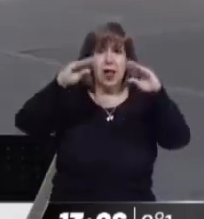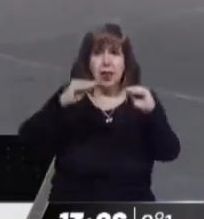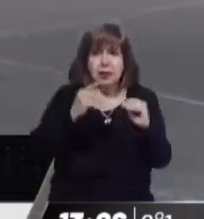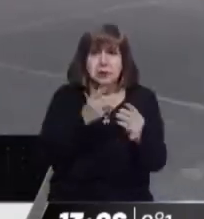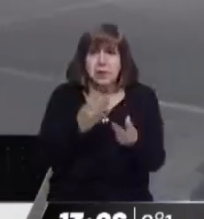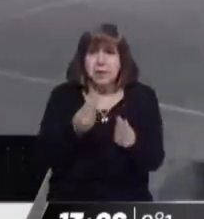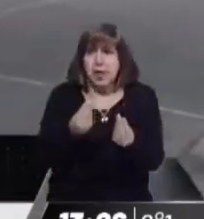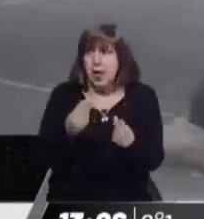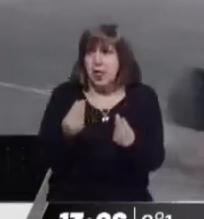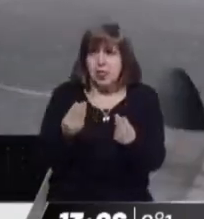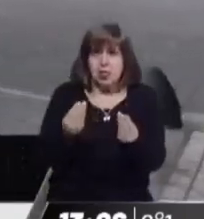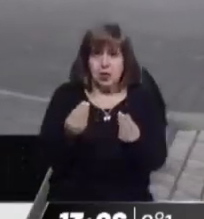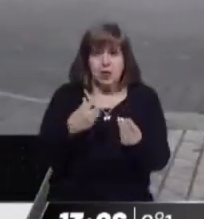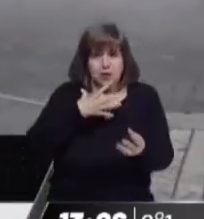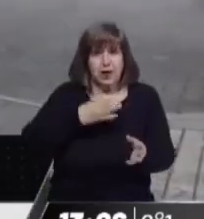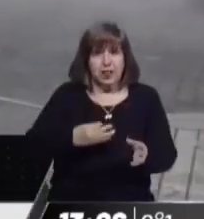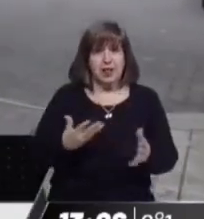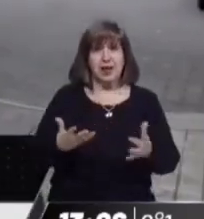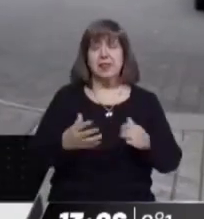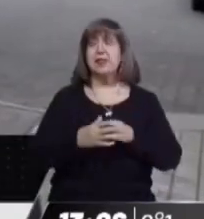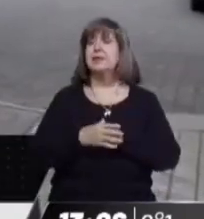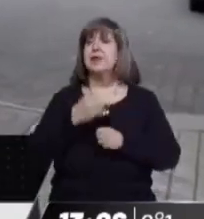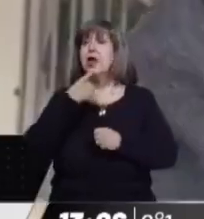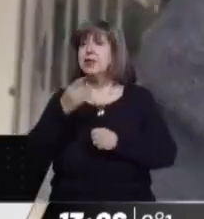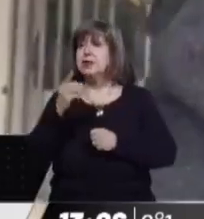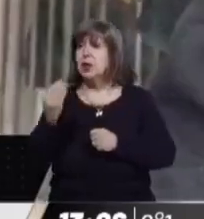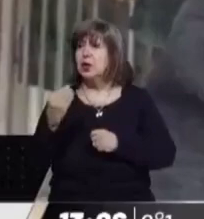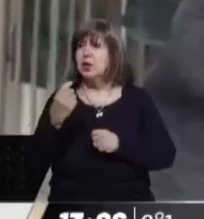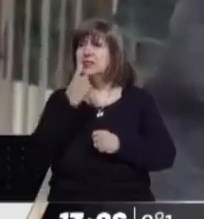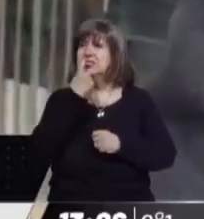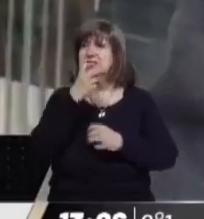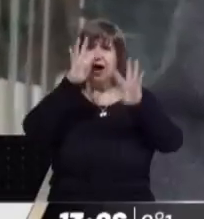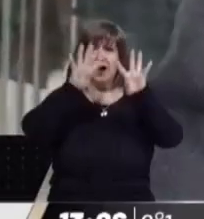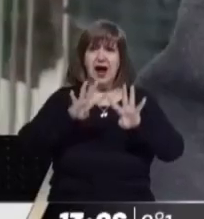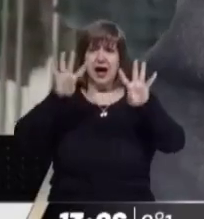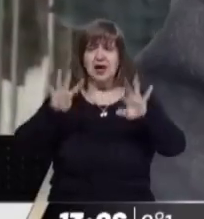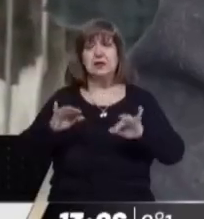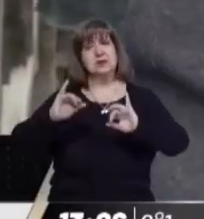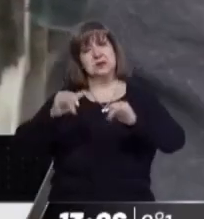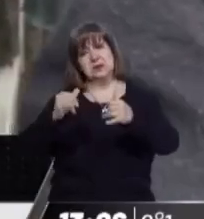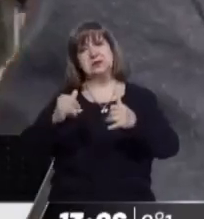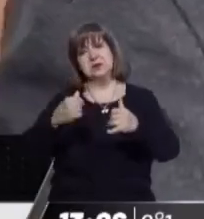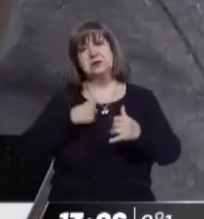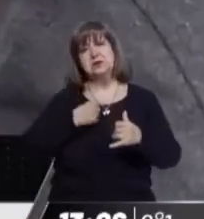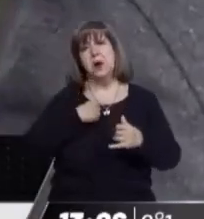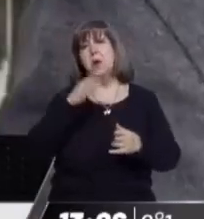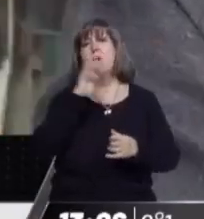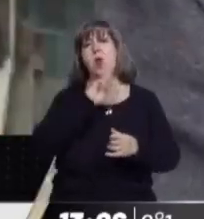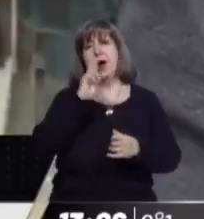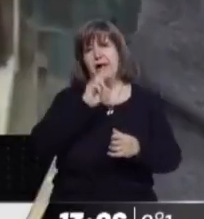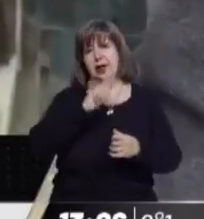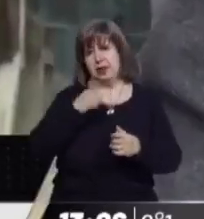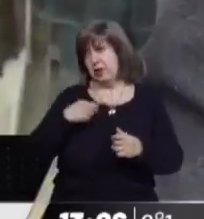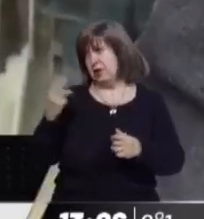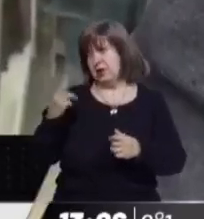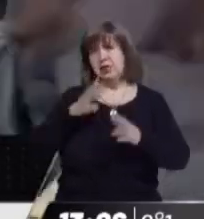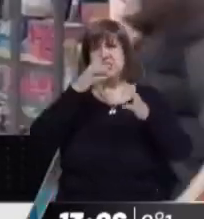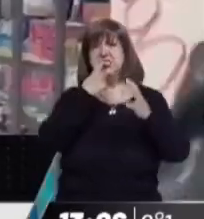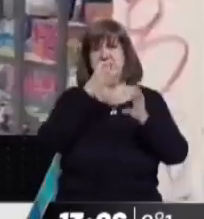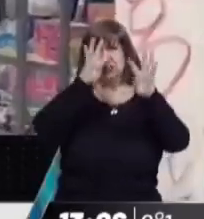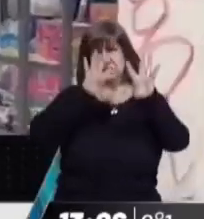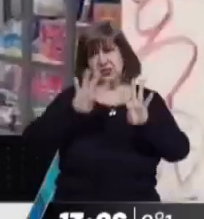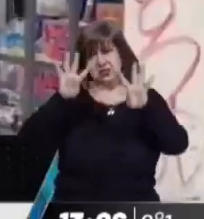miedo se dice que tienen que atender con rej nosotras somos mujeres solas y con reja igual le pedimos al Señor